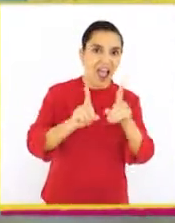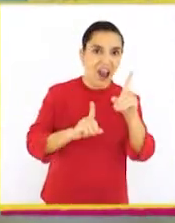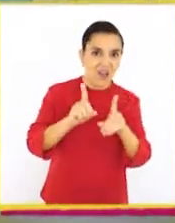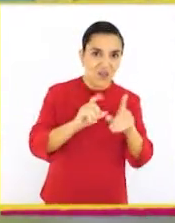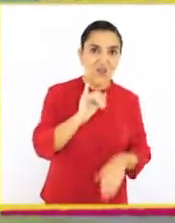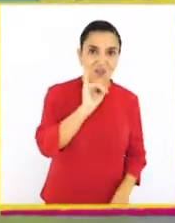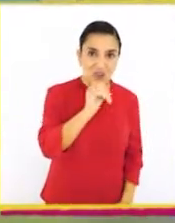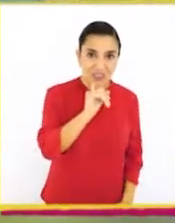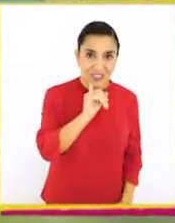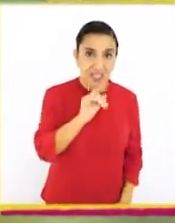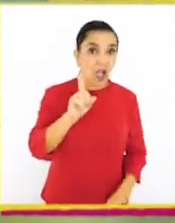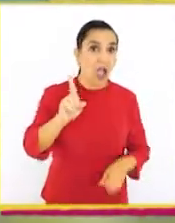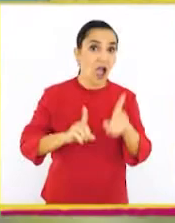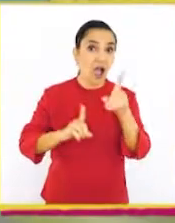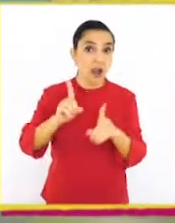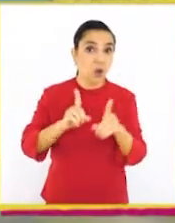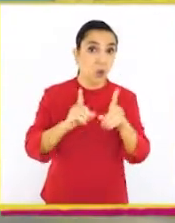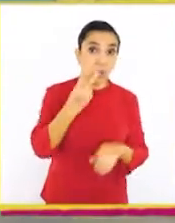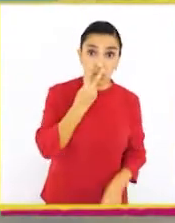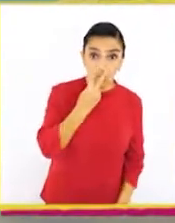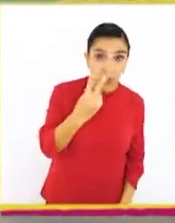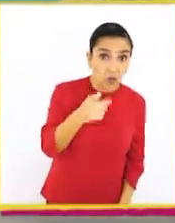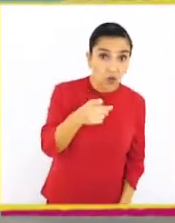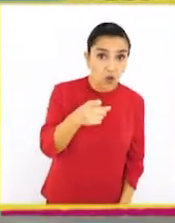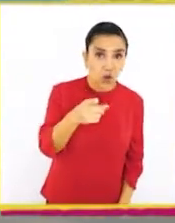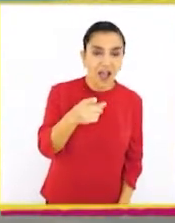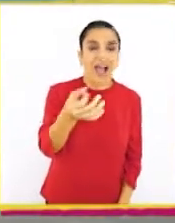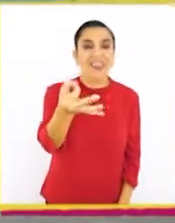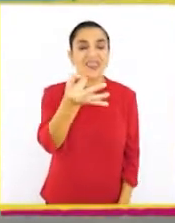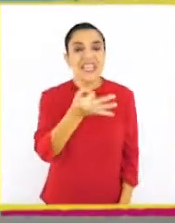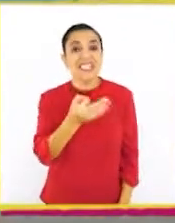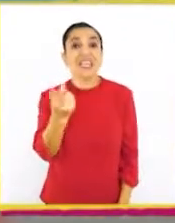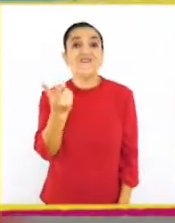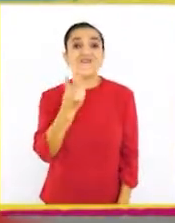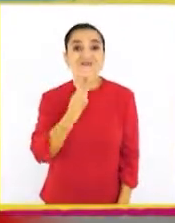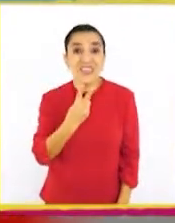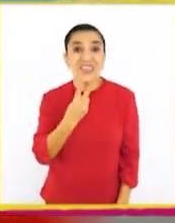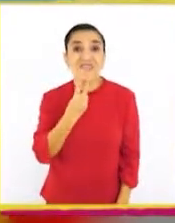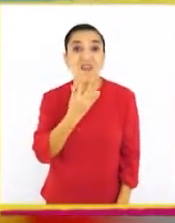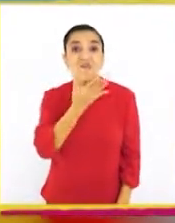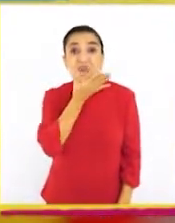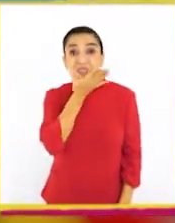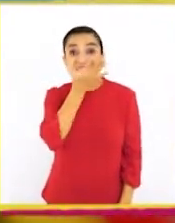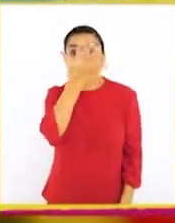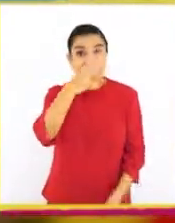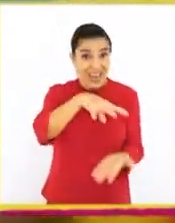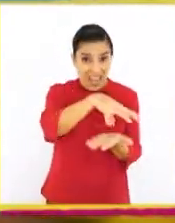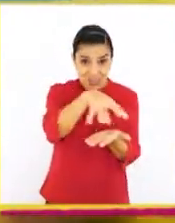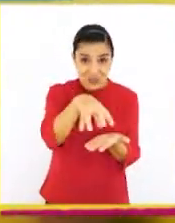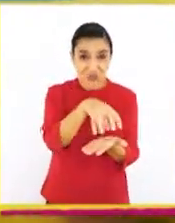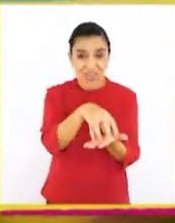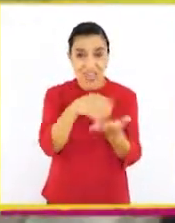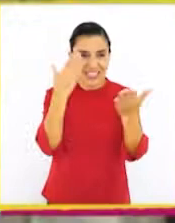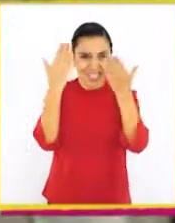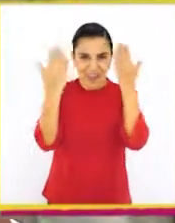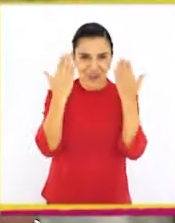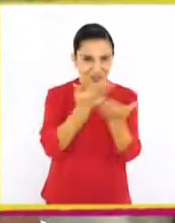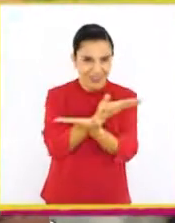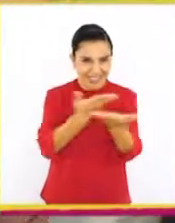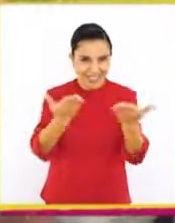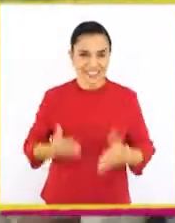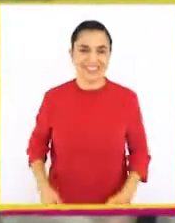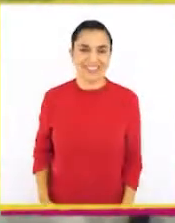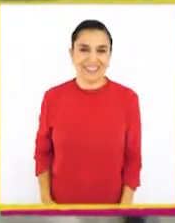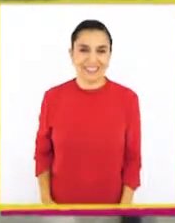¡Ah! Algunos sí. Incluso escucho que algunos dicen que viven en esa ciudad. ¡Saludos